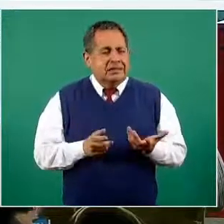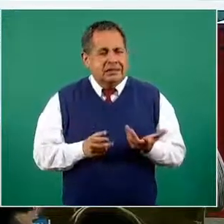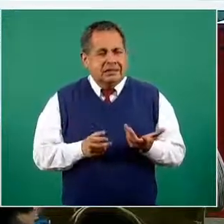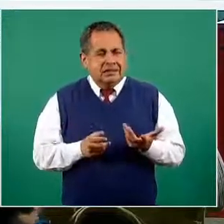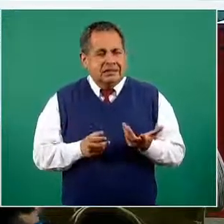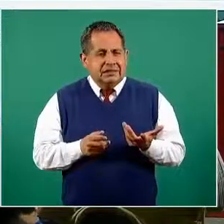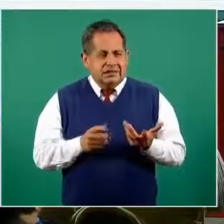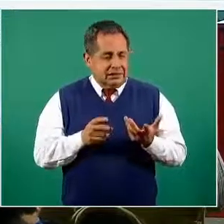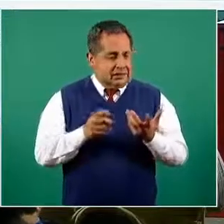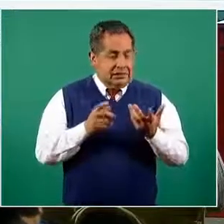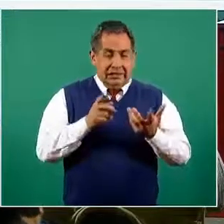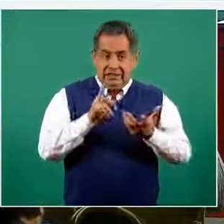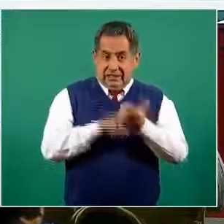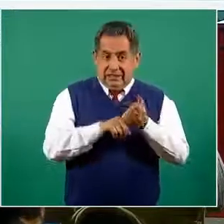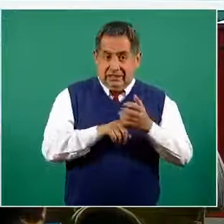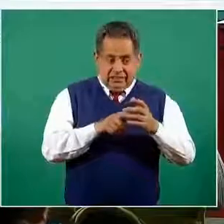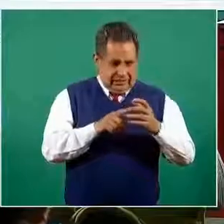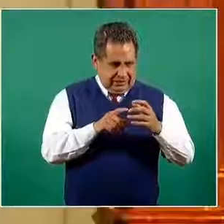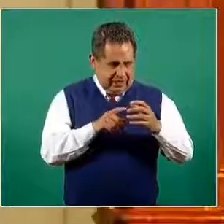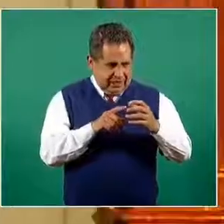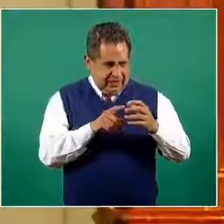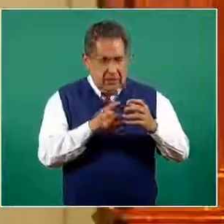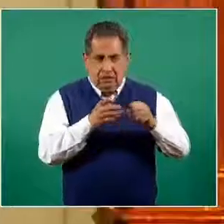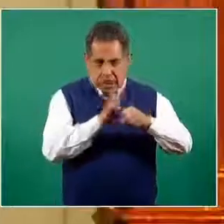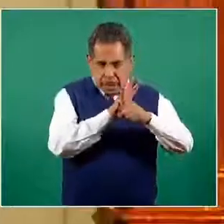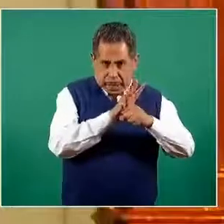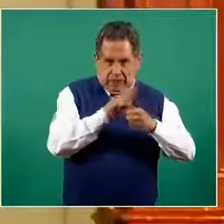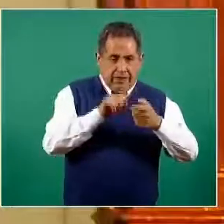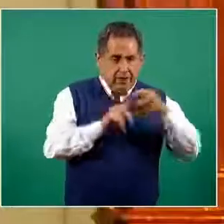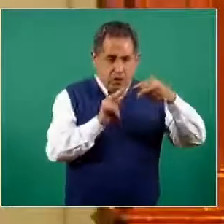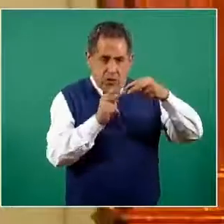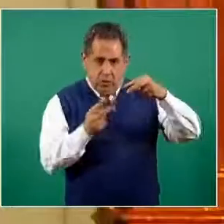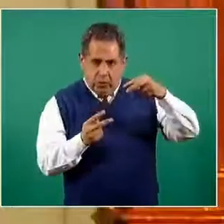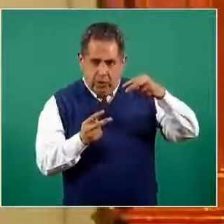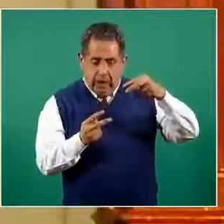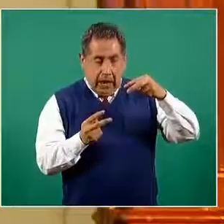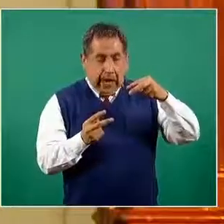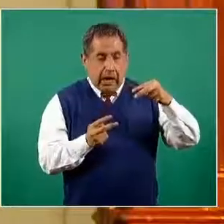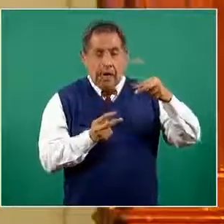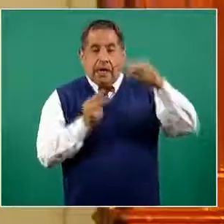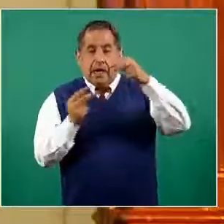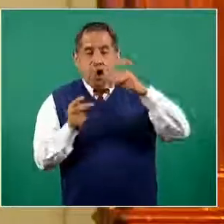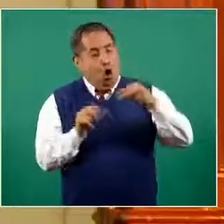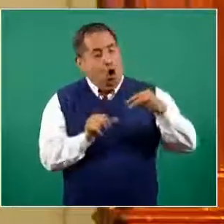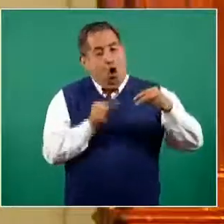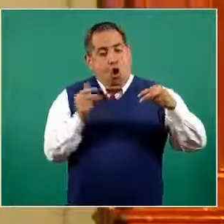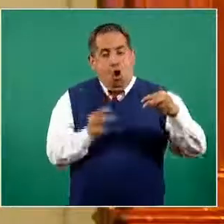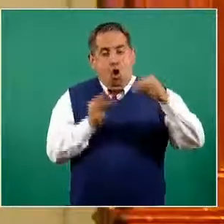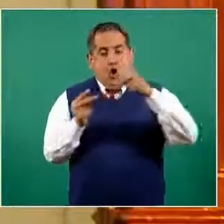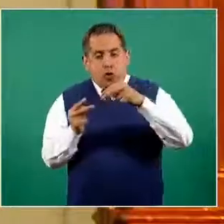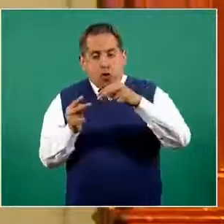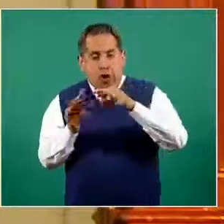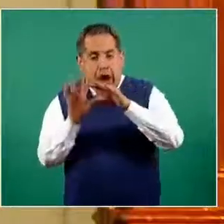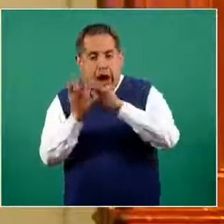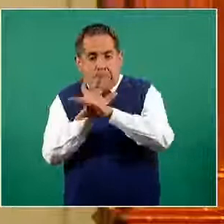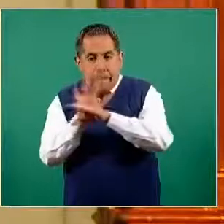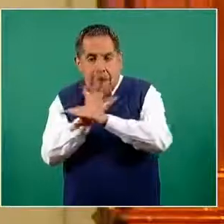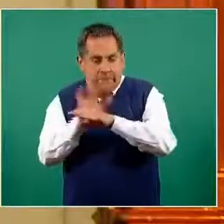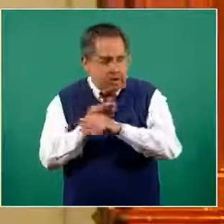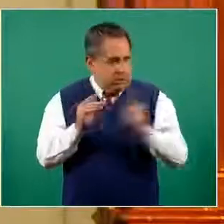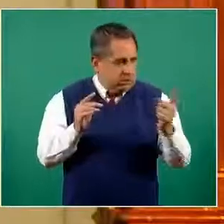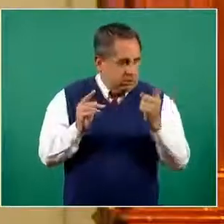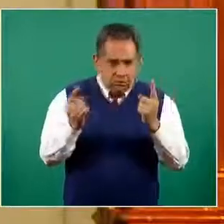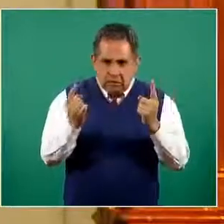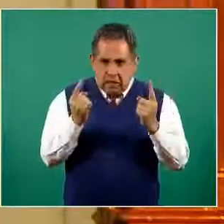la acumulación de cambios o de mutaciones en un genoma de un virus que lo hace diferente al